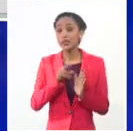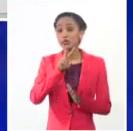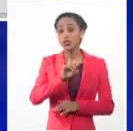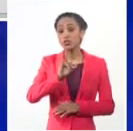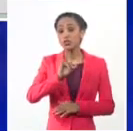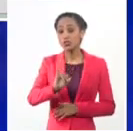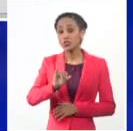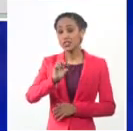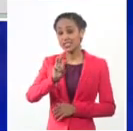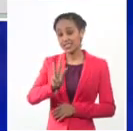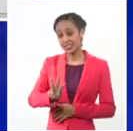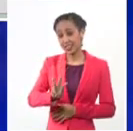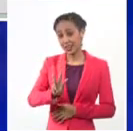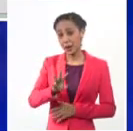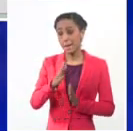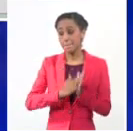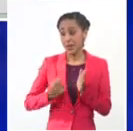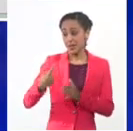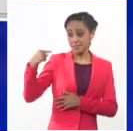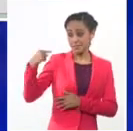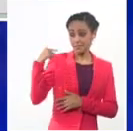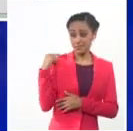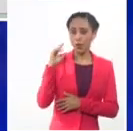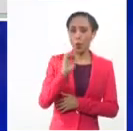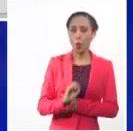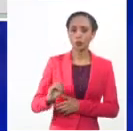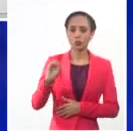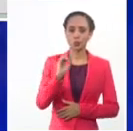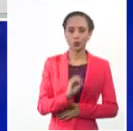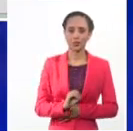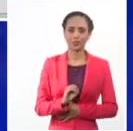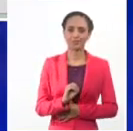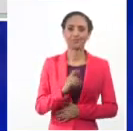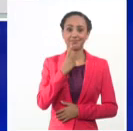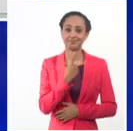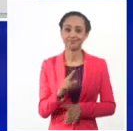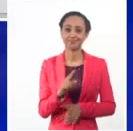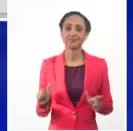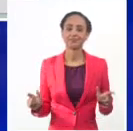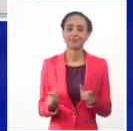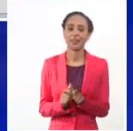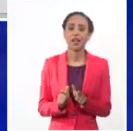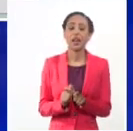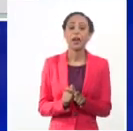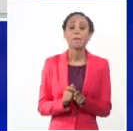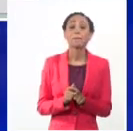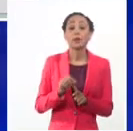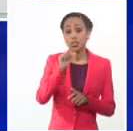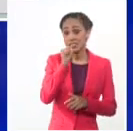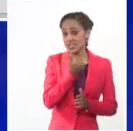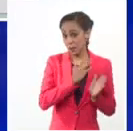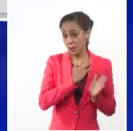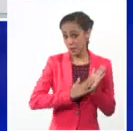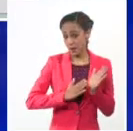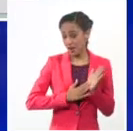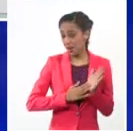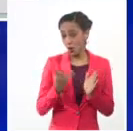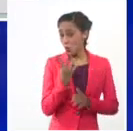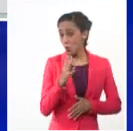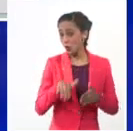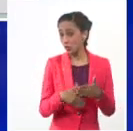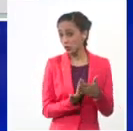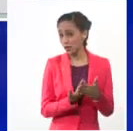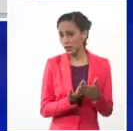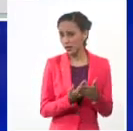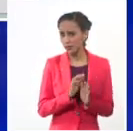2.263 en el mes de octubre. En los primeros 4 días del mes de diciembre, ustedes dirán, pero